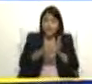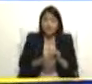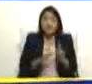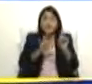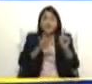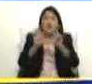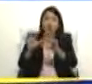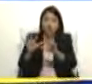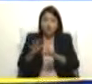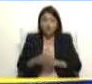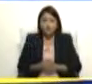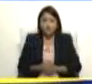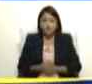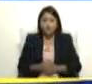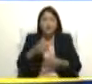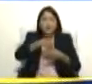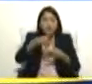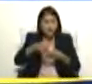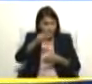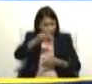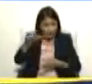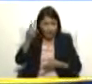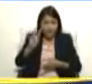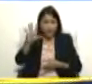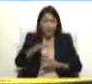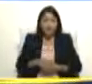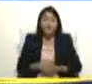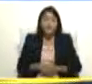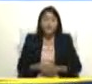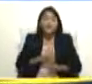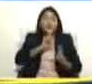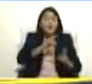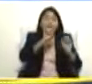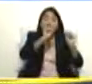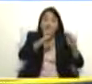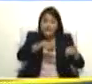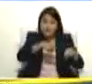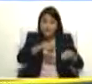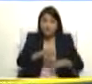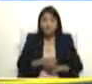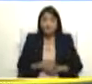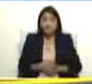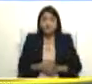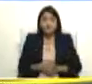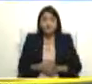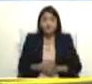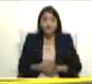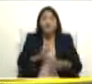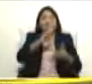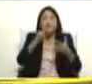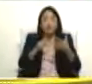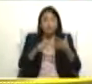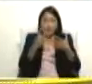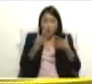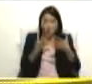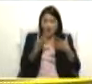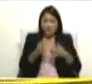10.012.068 votos de venezolanos y venezolanas que optaron por la pregunta número 4.